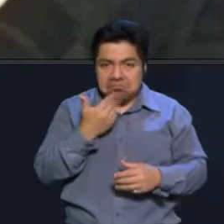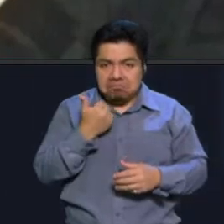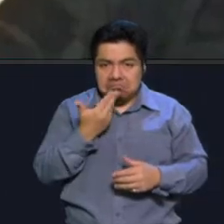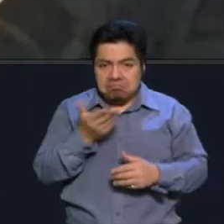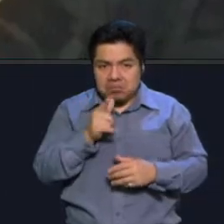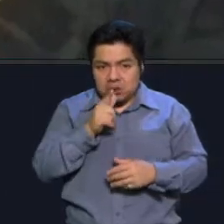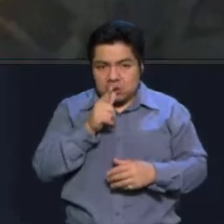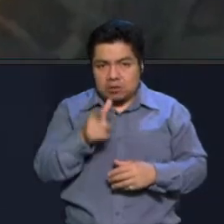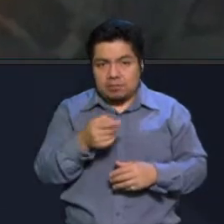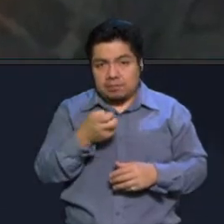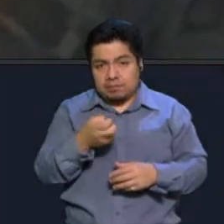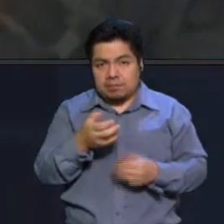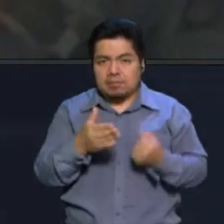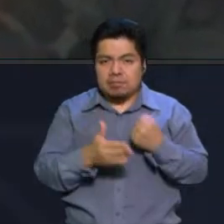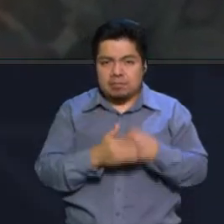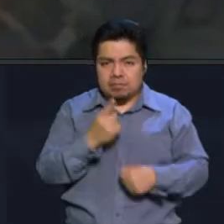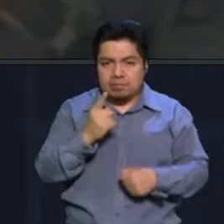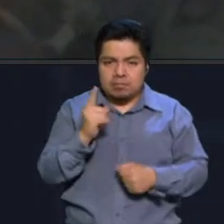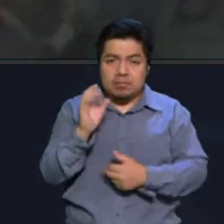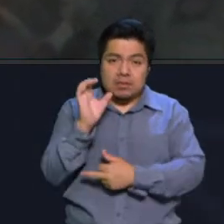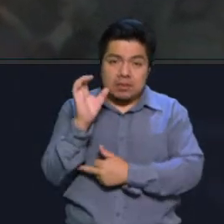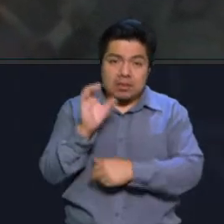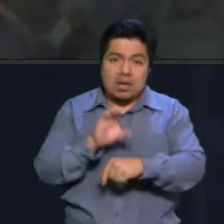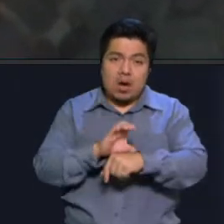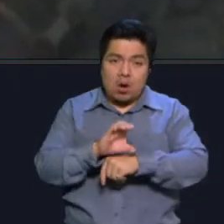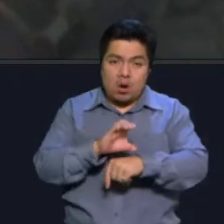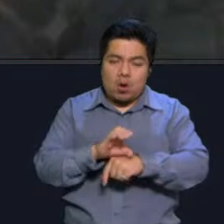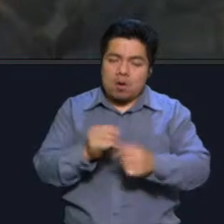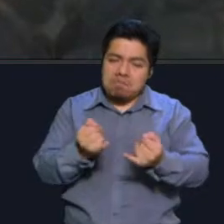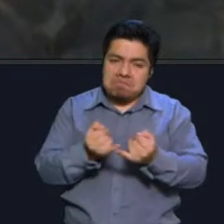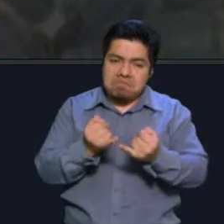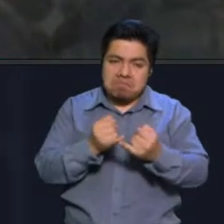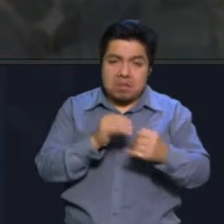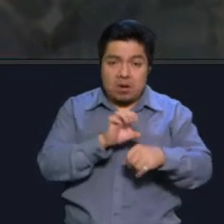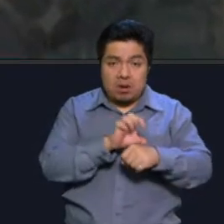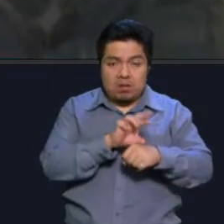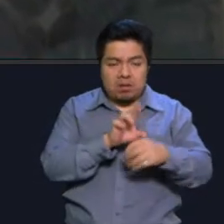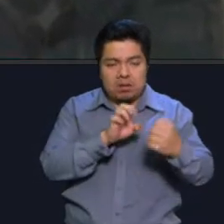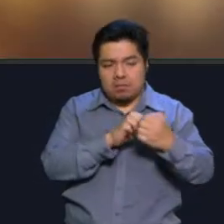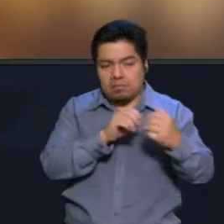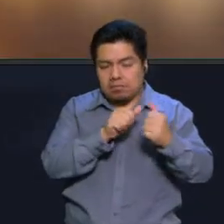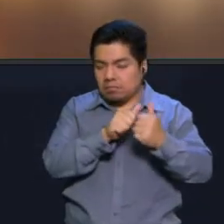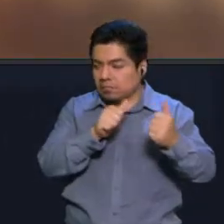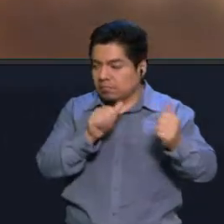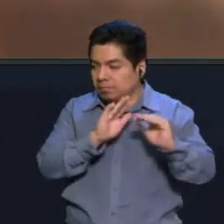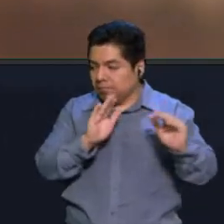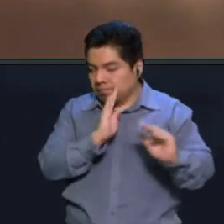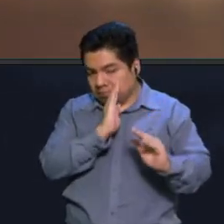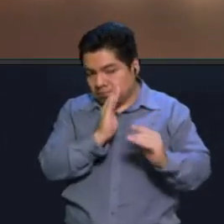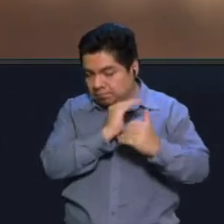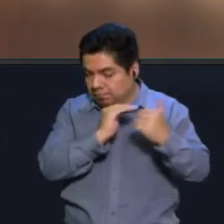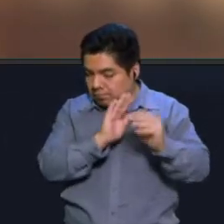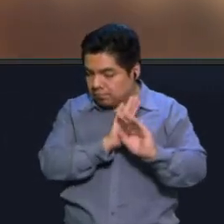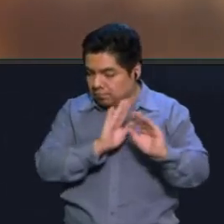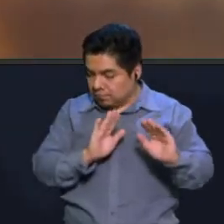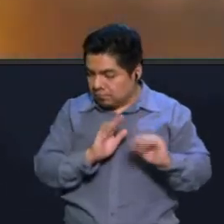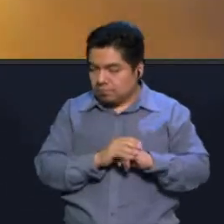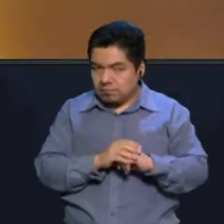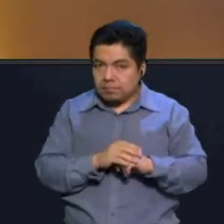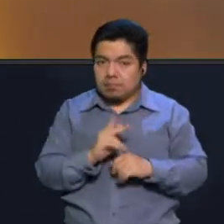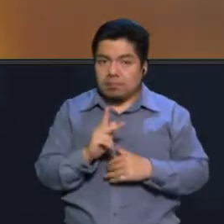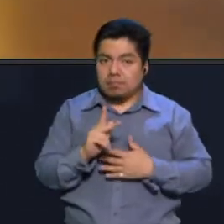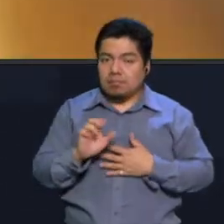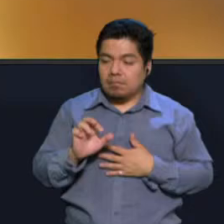Y en buena medida eso se debe a que Colombia también paró con Ecuador este diálogo bilateral por medio del cual